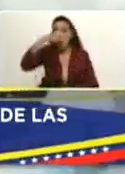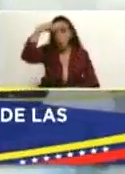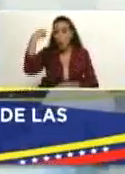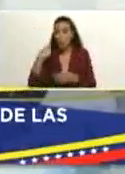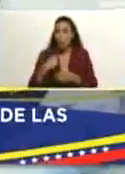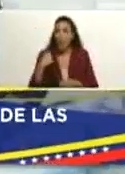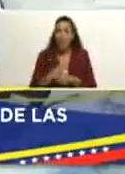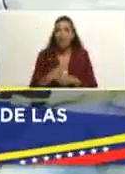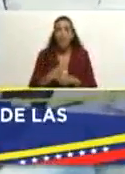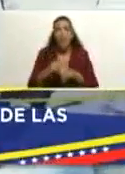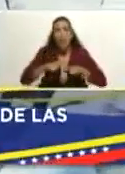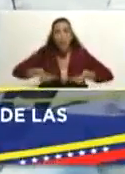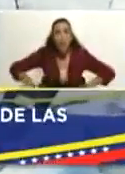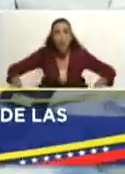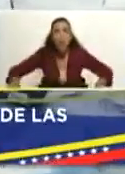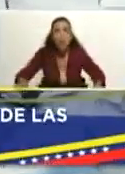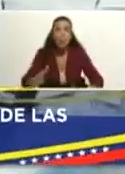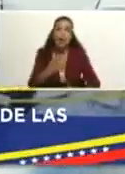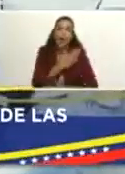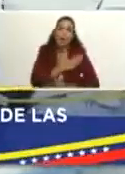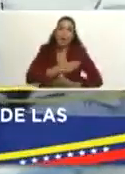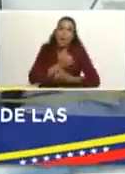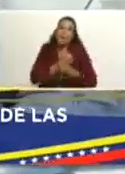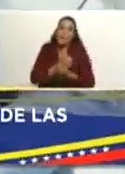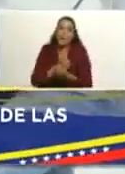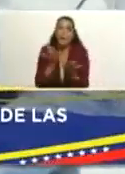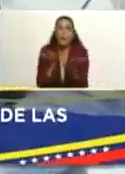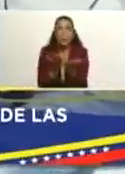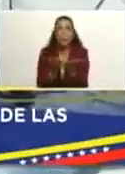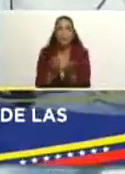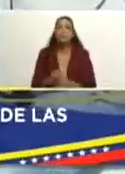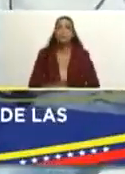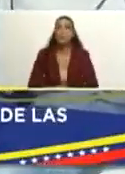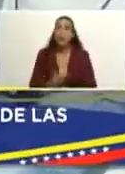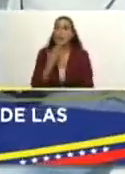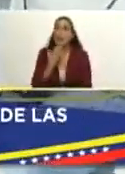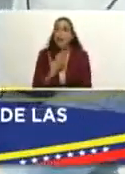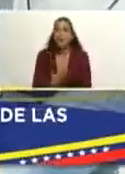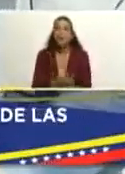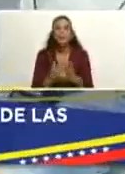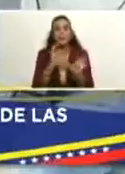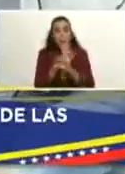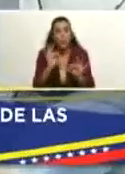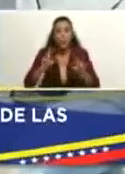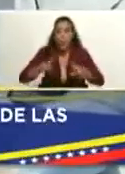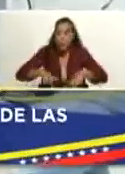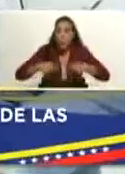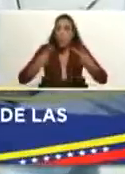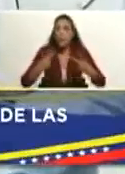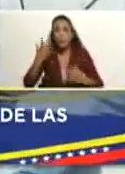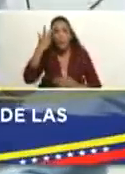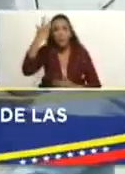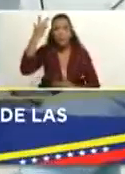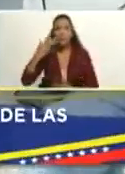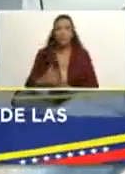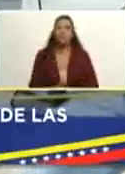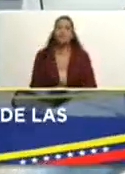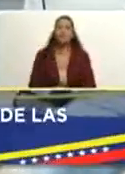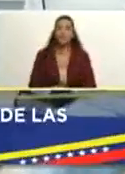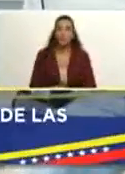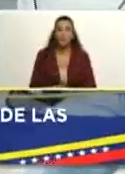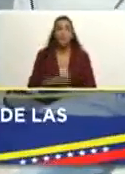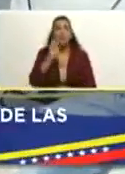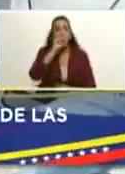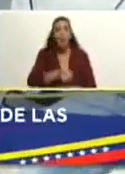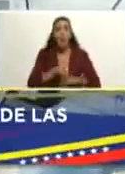obrero, tenga ese amor por nuestra escuela. Correcto. De verdad, agradecida por esa innovación que usted tuvo, esa idea. Así, vamos